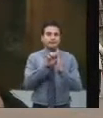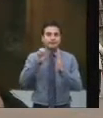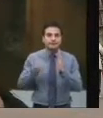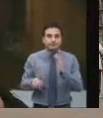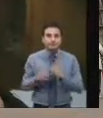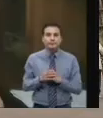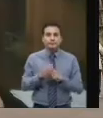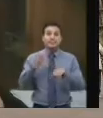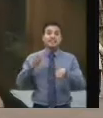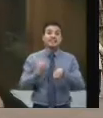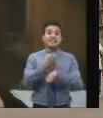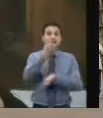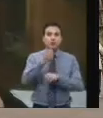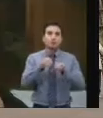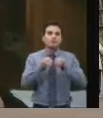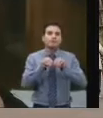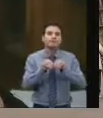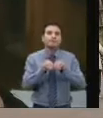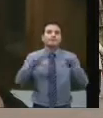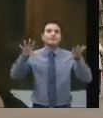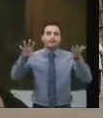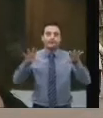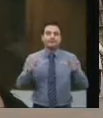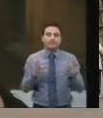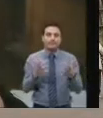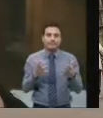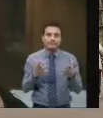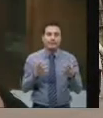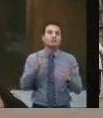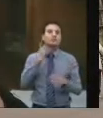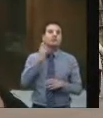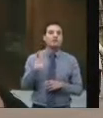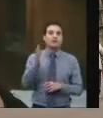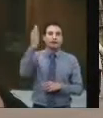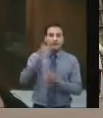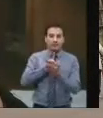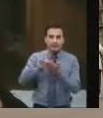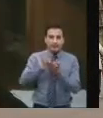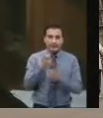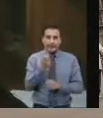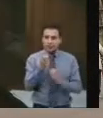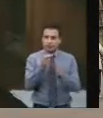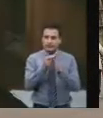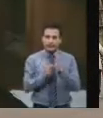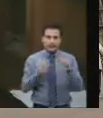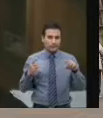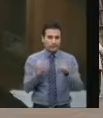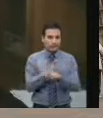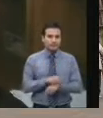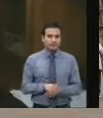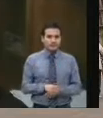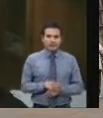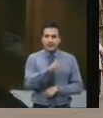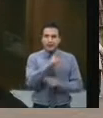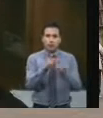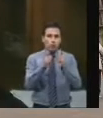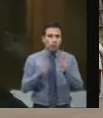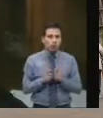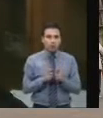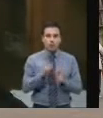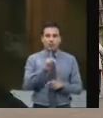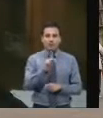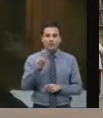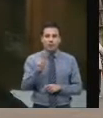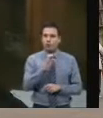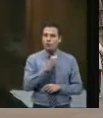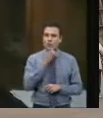promocionar candidatos federales. Es en evidente contravención de la pauta, lo que denota un actuar tendiente a ignorar las reglas